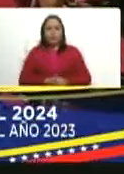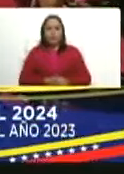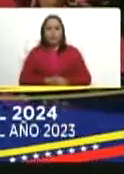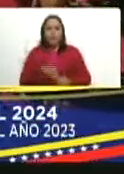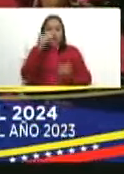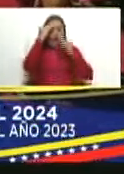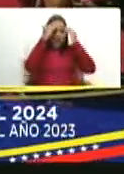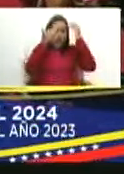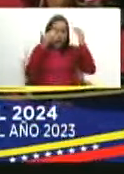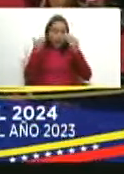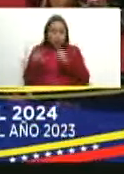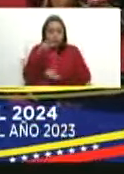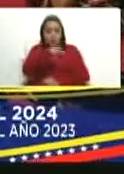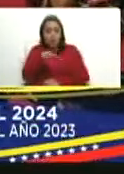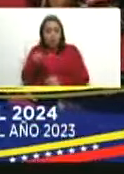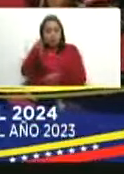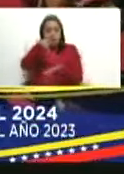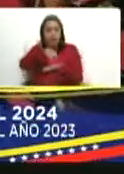compatriotas presentes aquí,